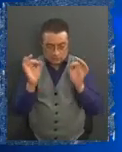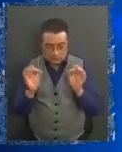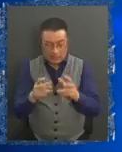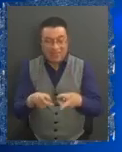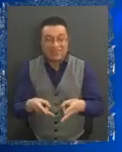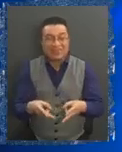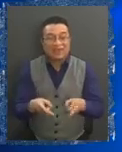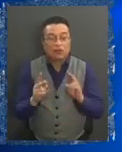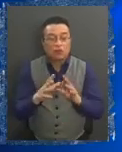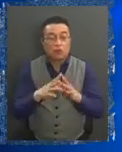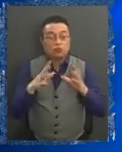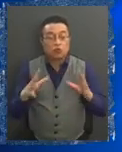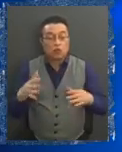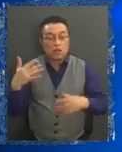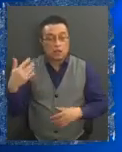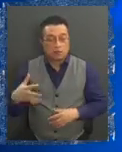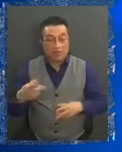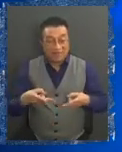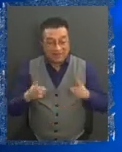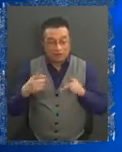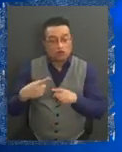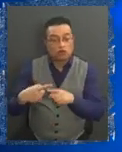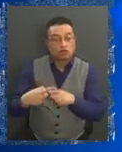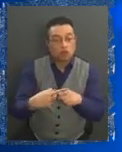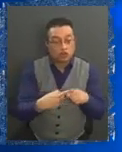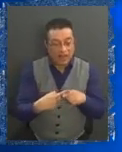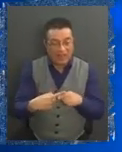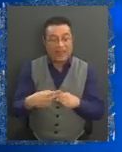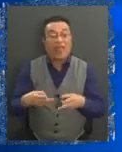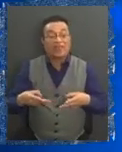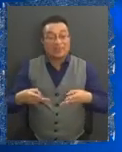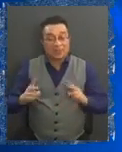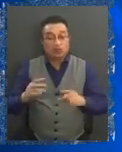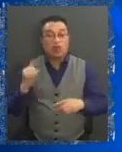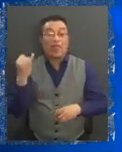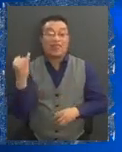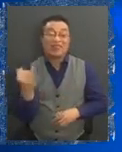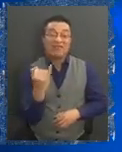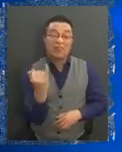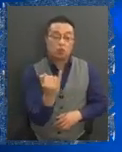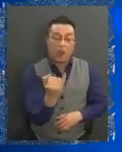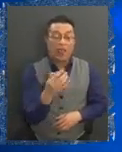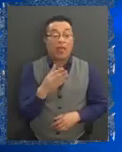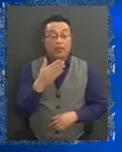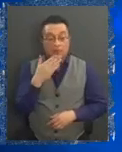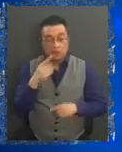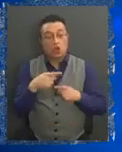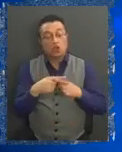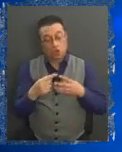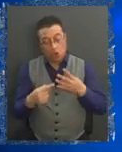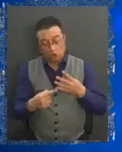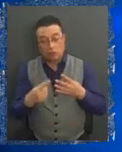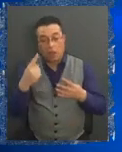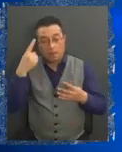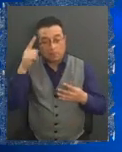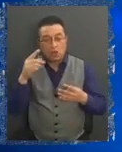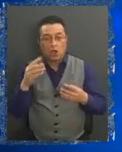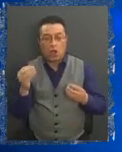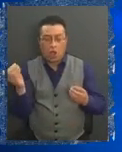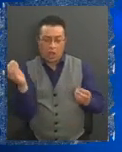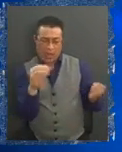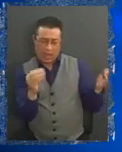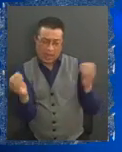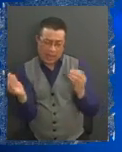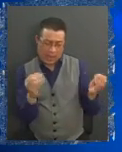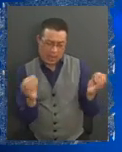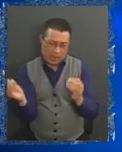muy importantes, derechos sociales, derechos individuales y otros más, pero no llenar la Constitución de derechos